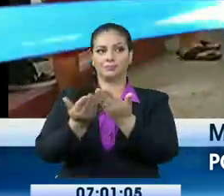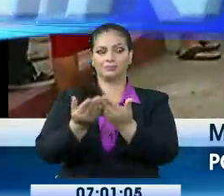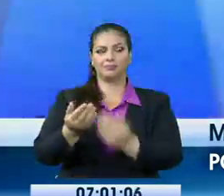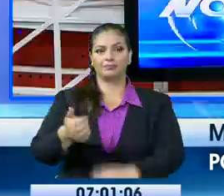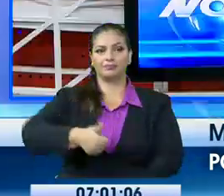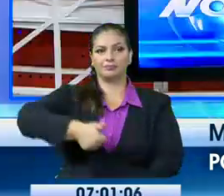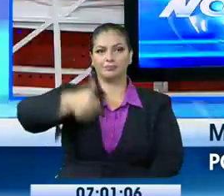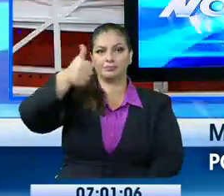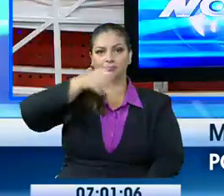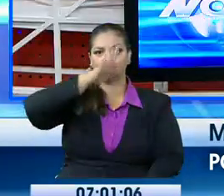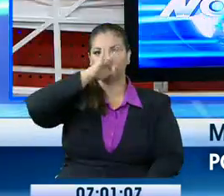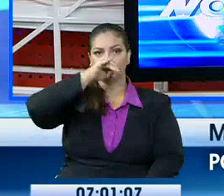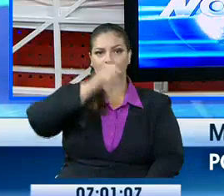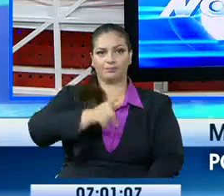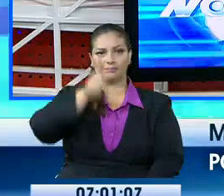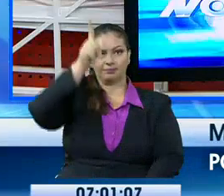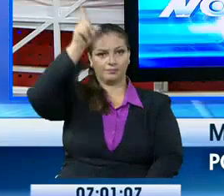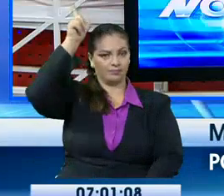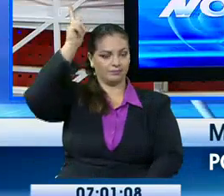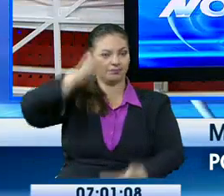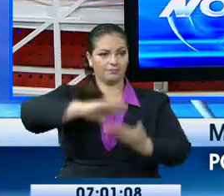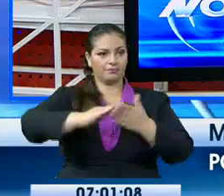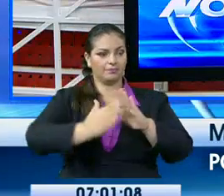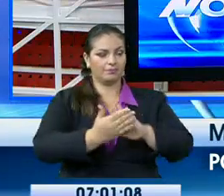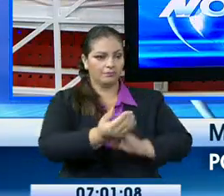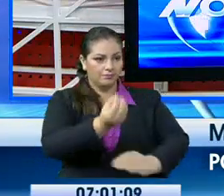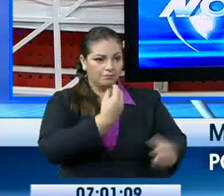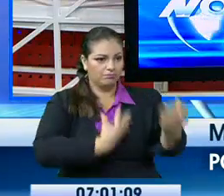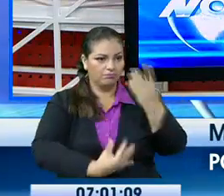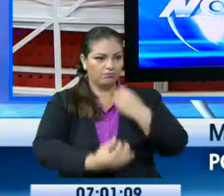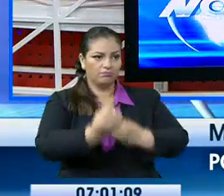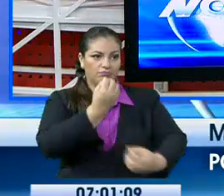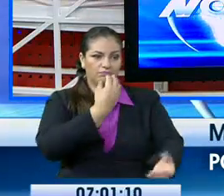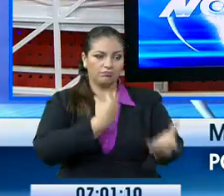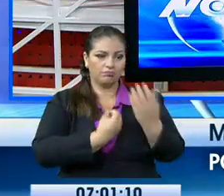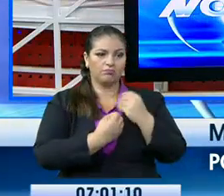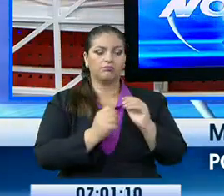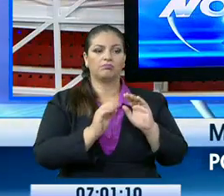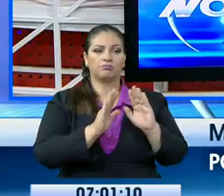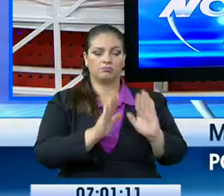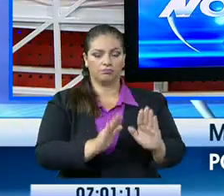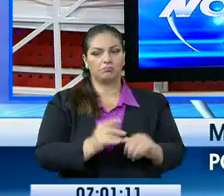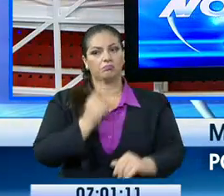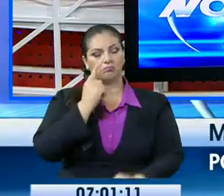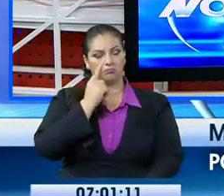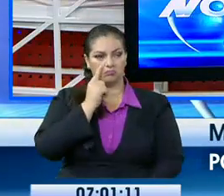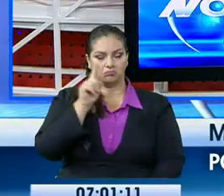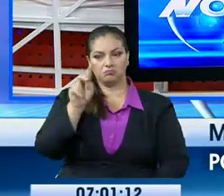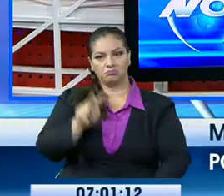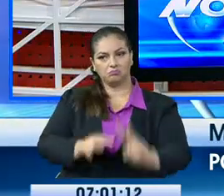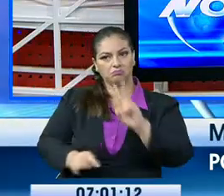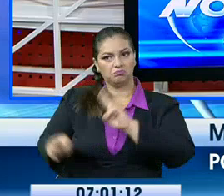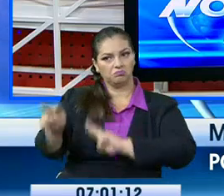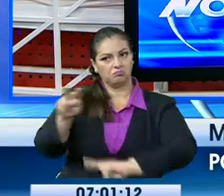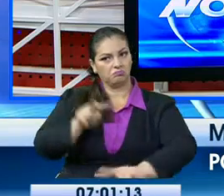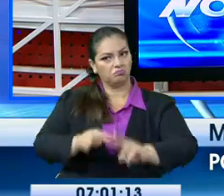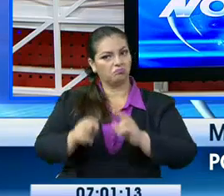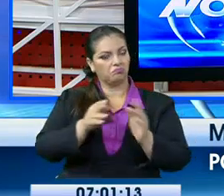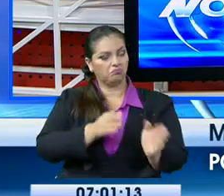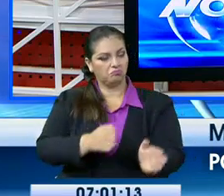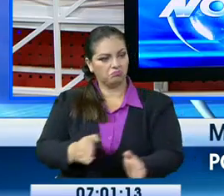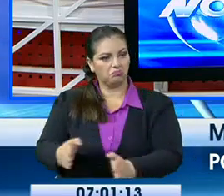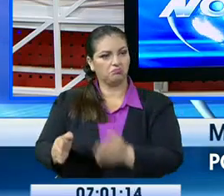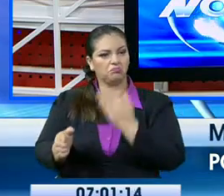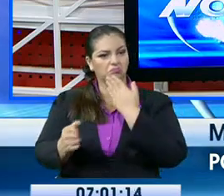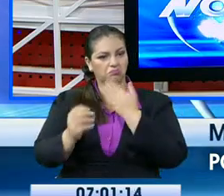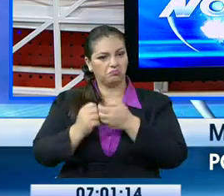ha escuchado el pedido por parte de la comunidad y ha expresado su compromiso para tomar en consideración aquellos puntos que hoy se dejaron